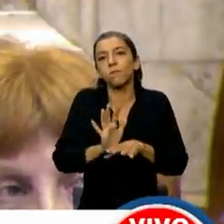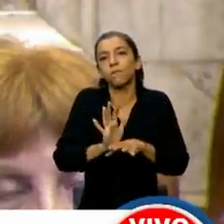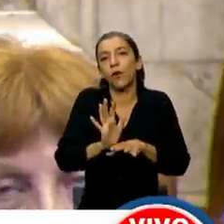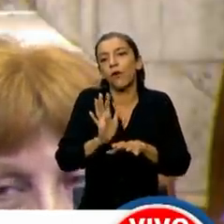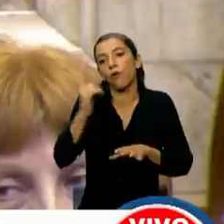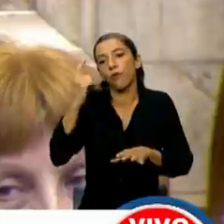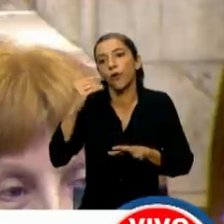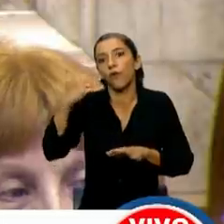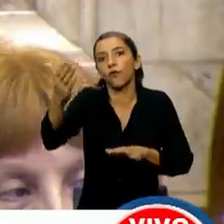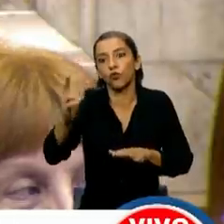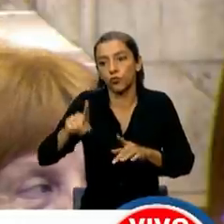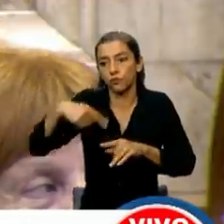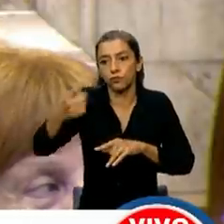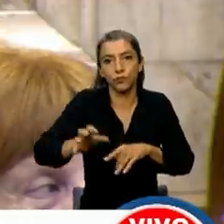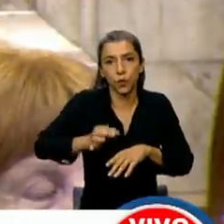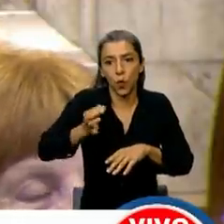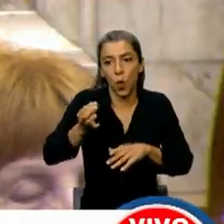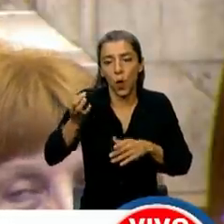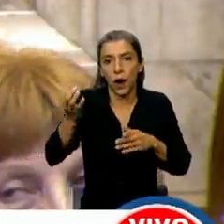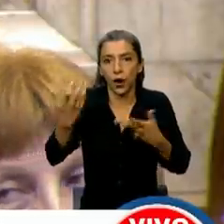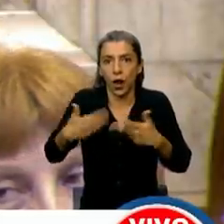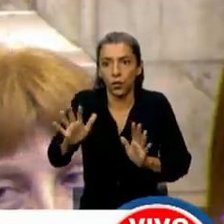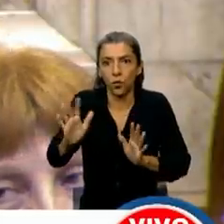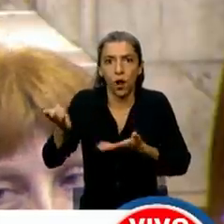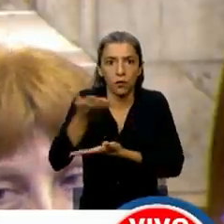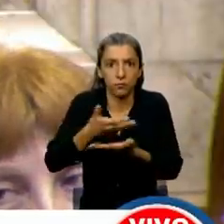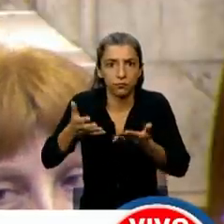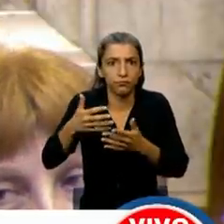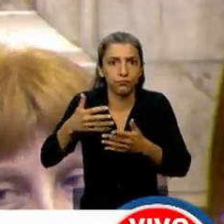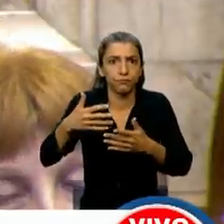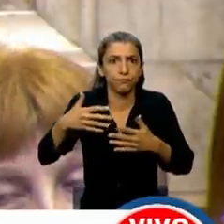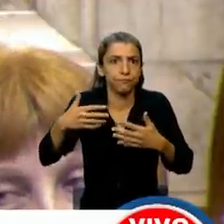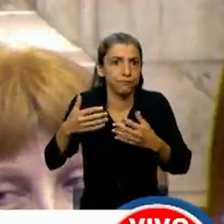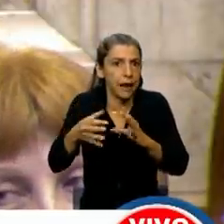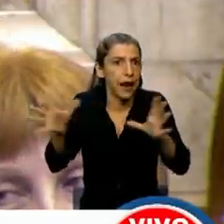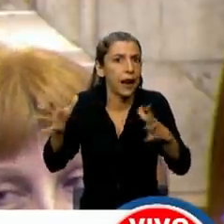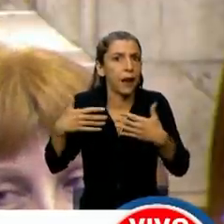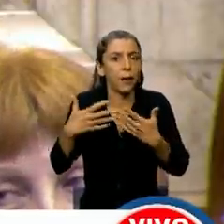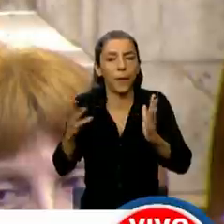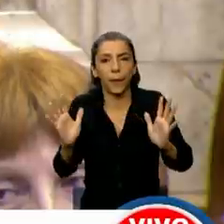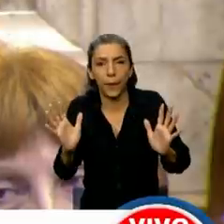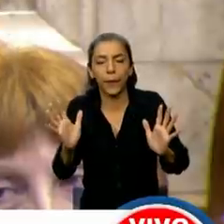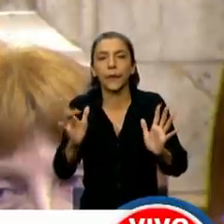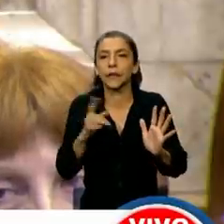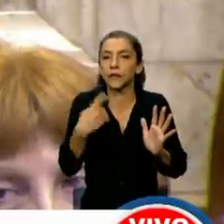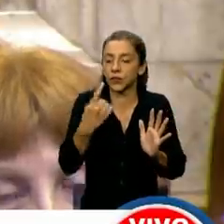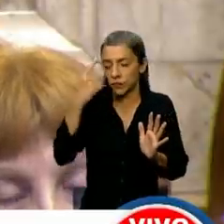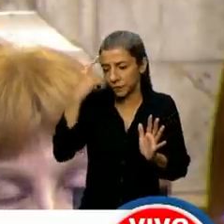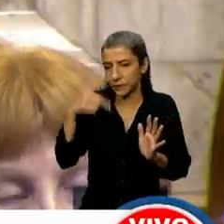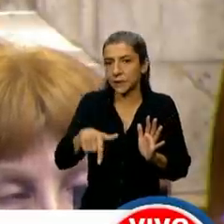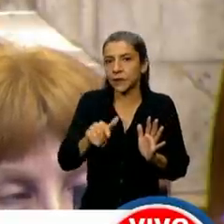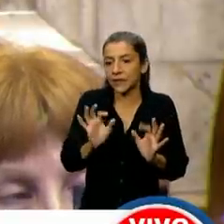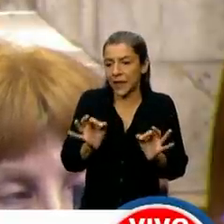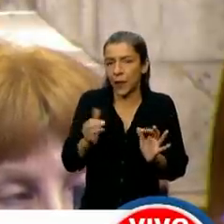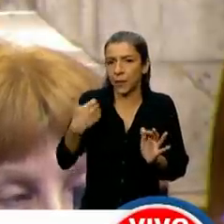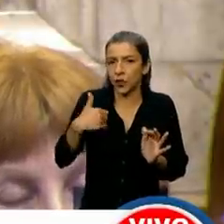un presupuesto que uno puede pensar con las dificultades que vivimos en nuestro